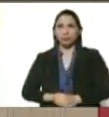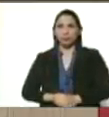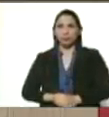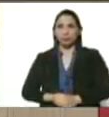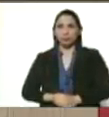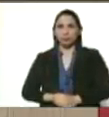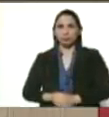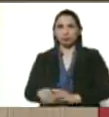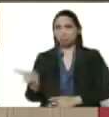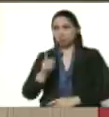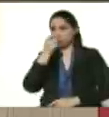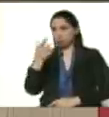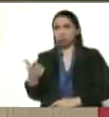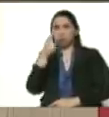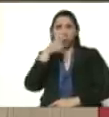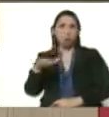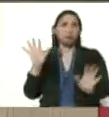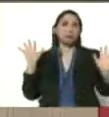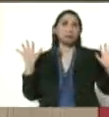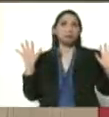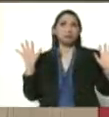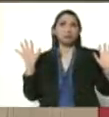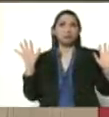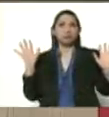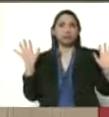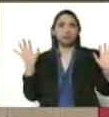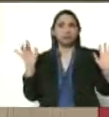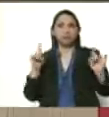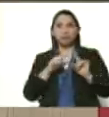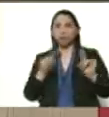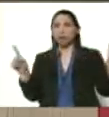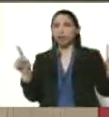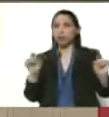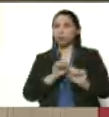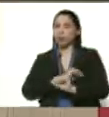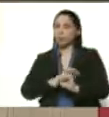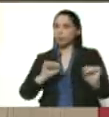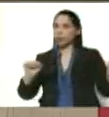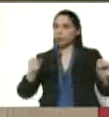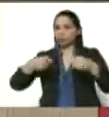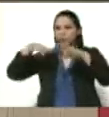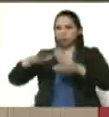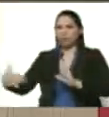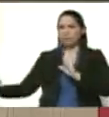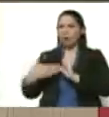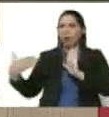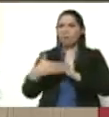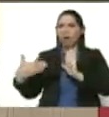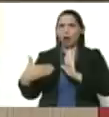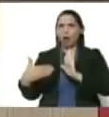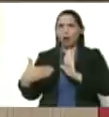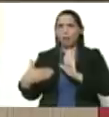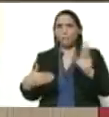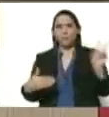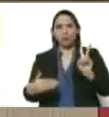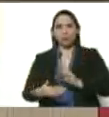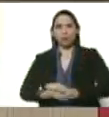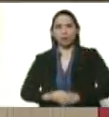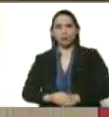No les han importado sus pueblos, pero tampoco han cesado en la agresión contra